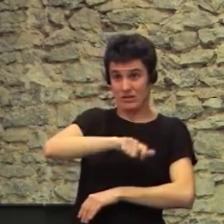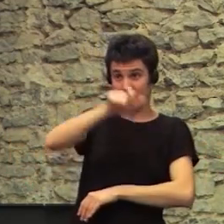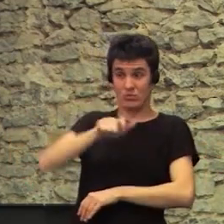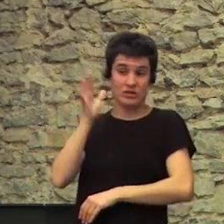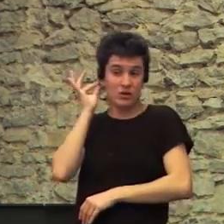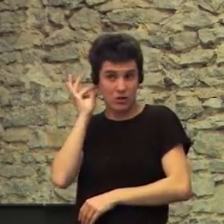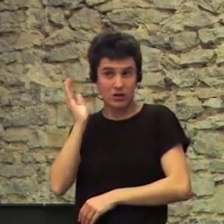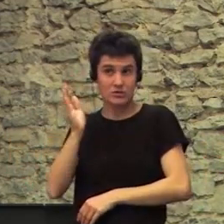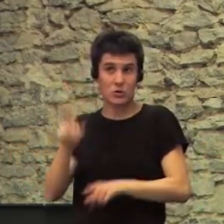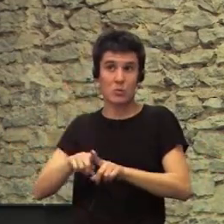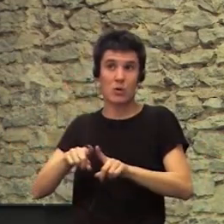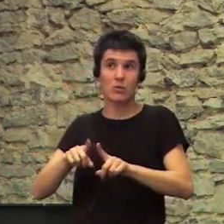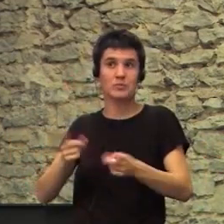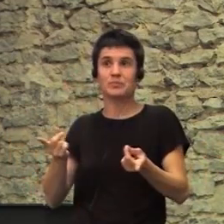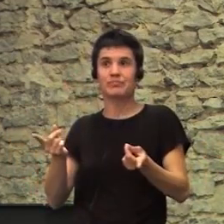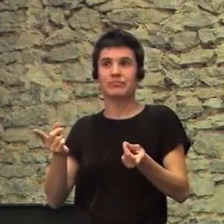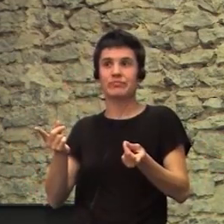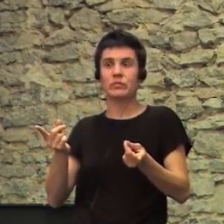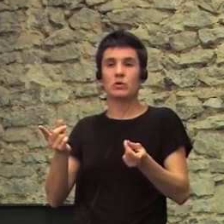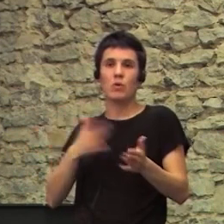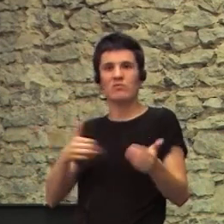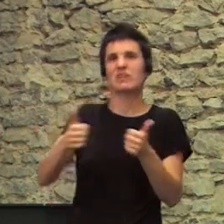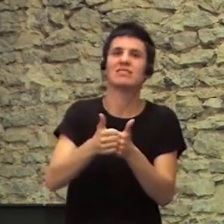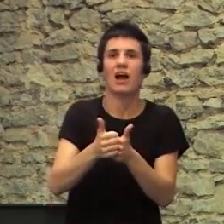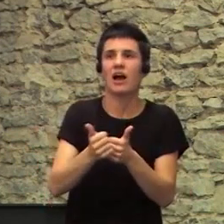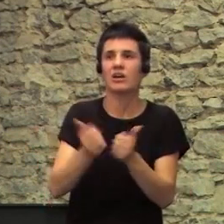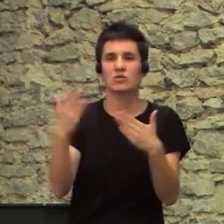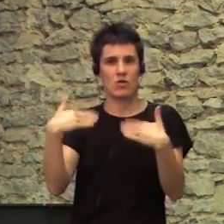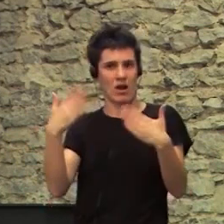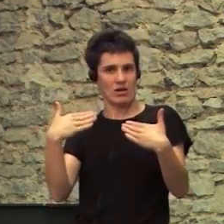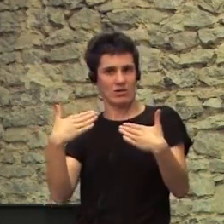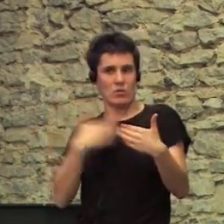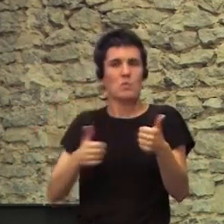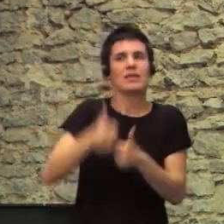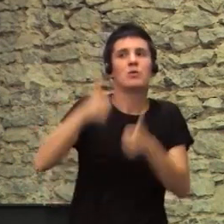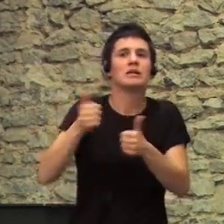no tienen ventaja competitiva sobre otras, porque la ventaja competitiva